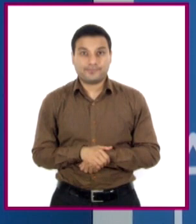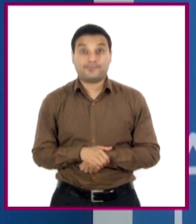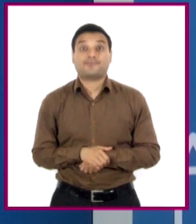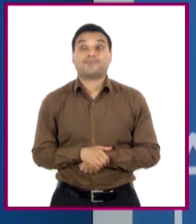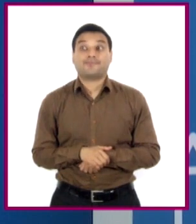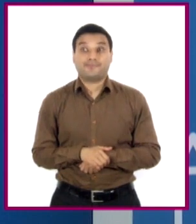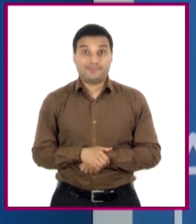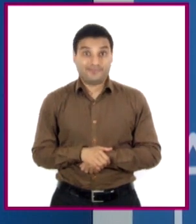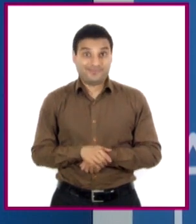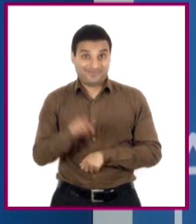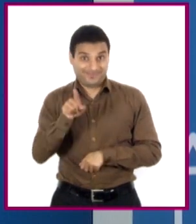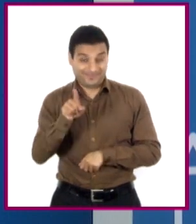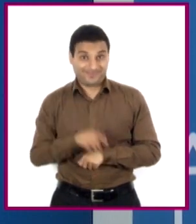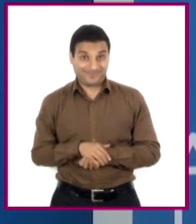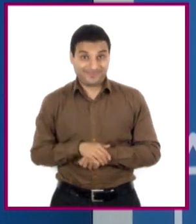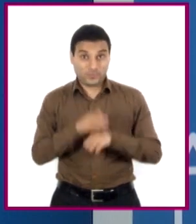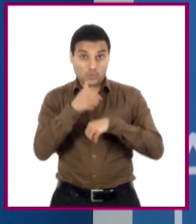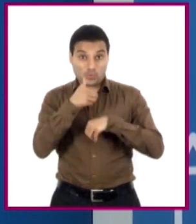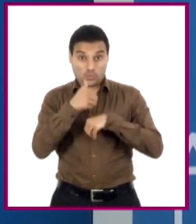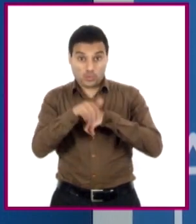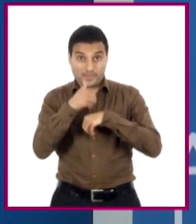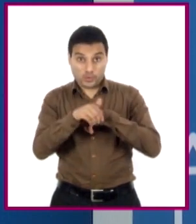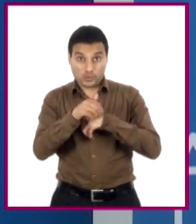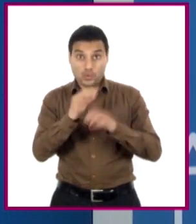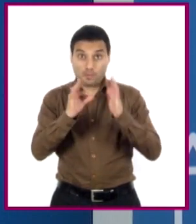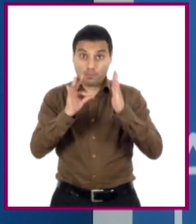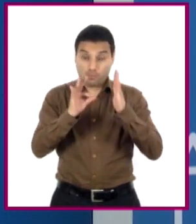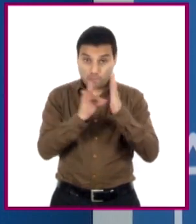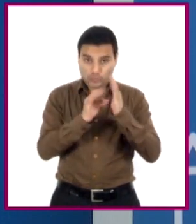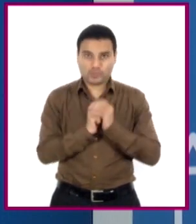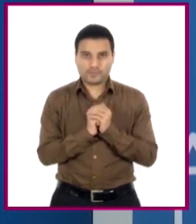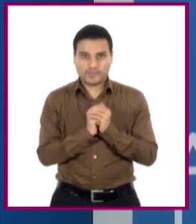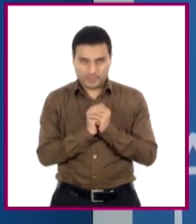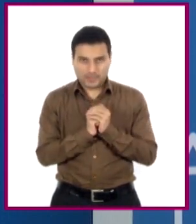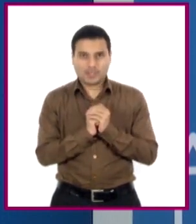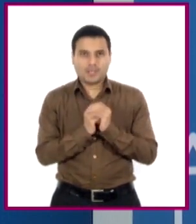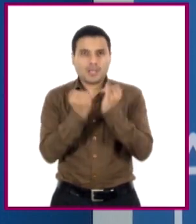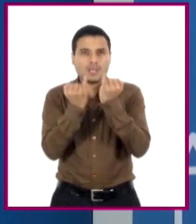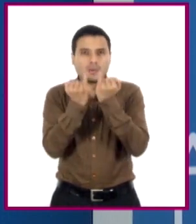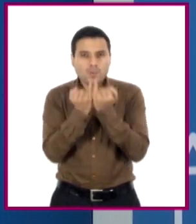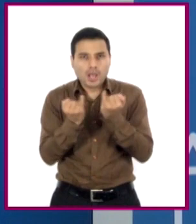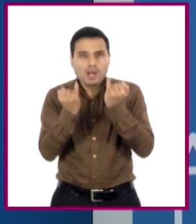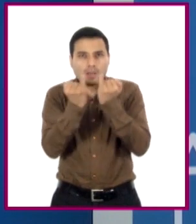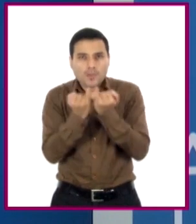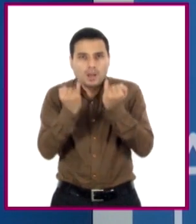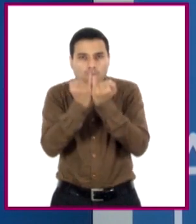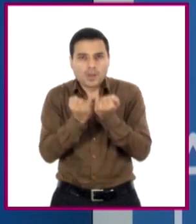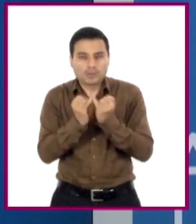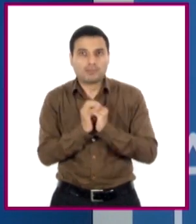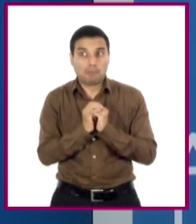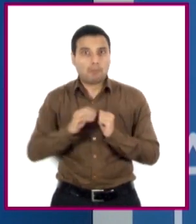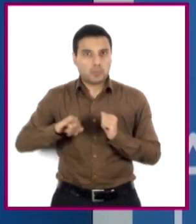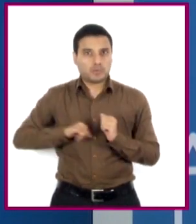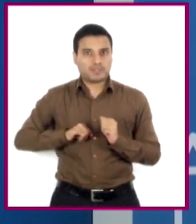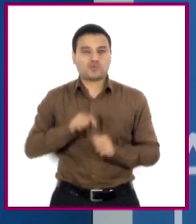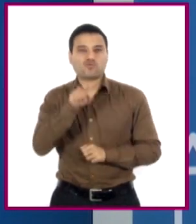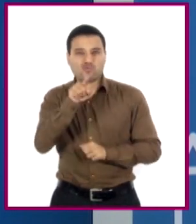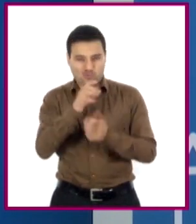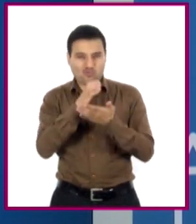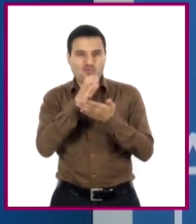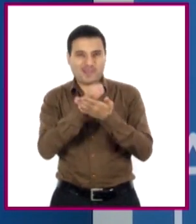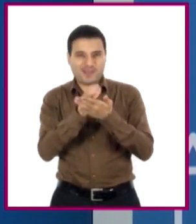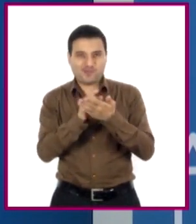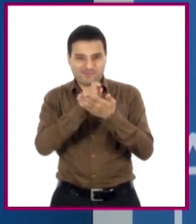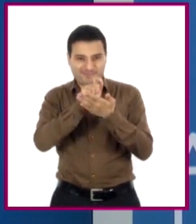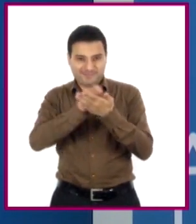Estas características de los decimales periódicos son sumamente interesantes. En casa, tomen sus cuadernos